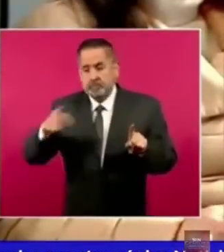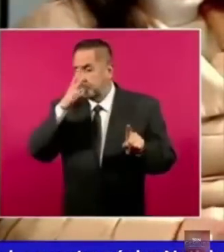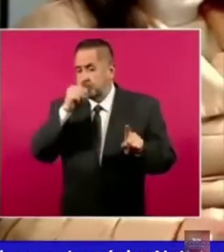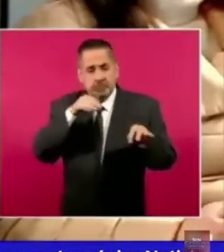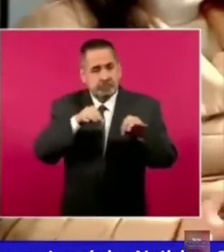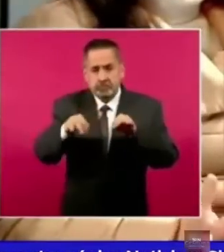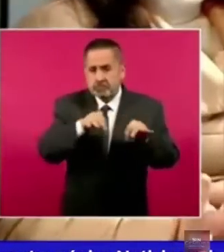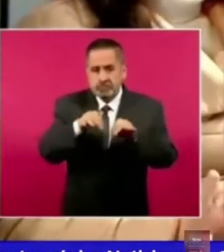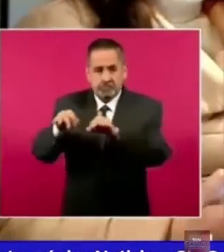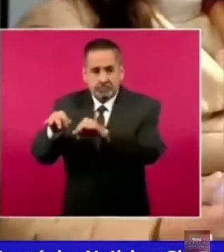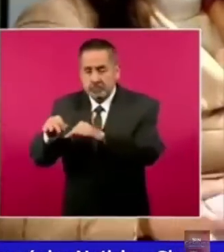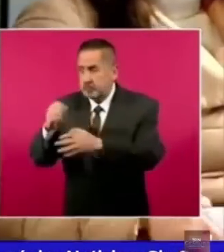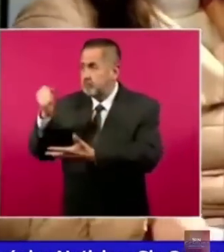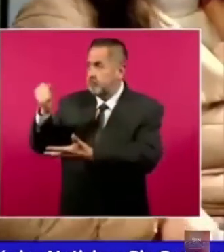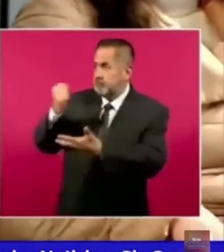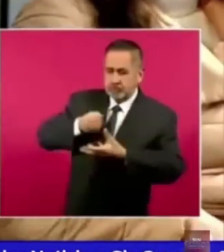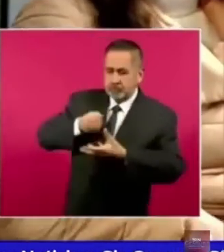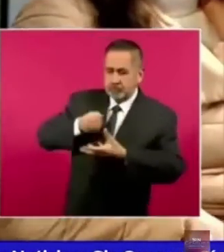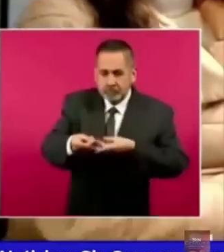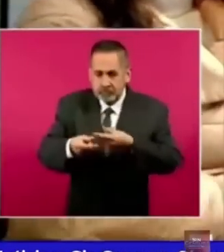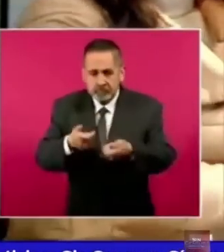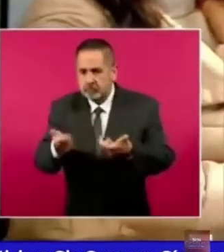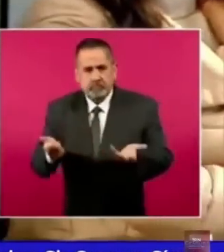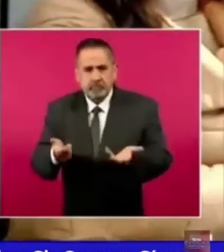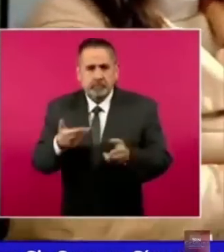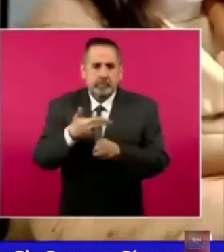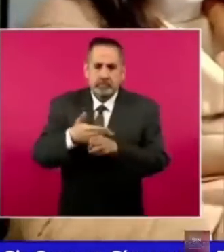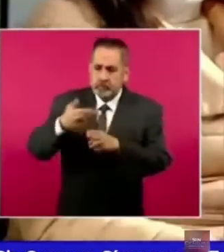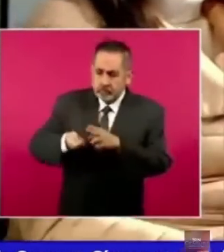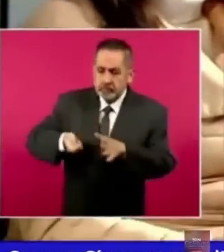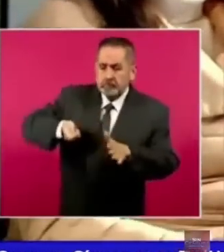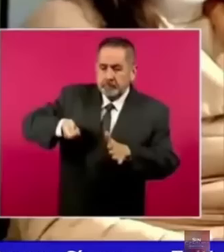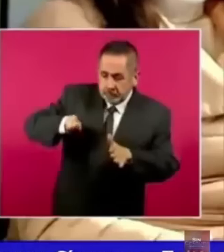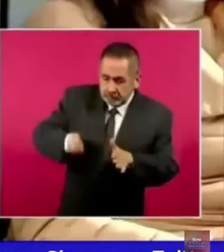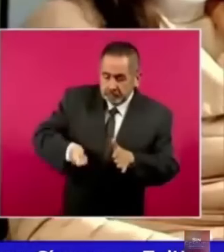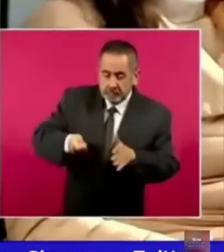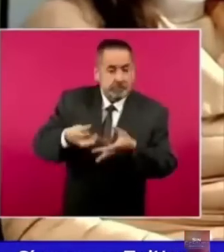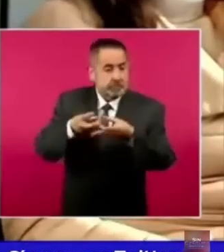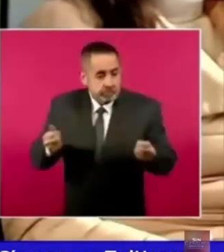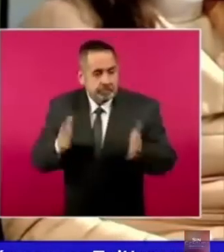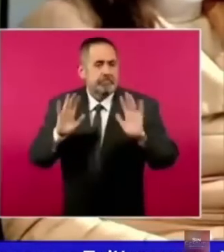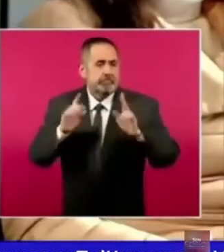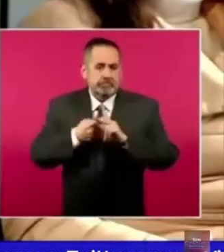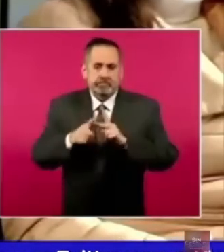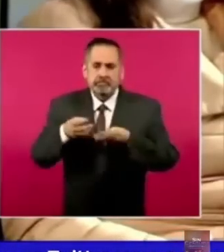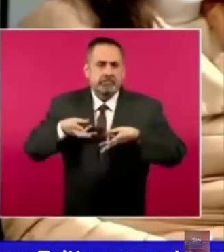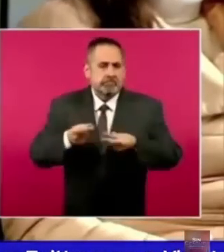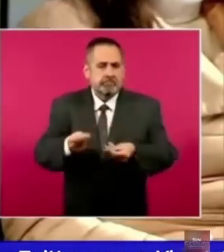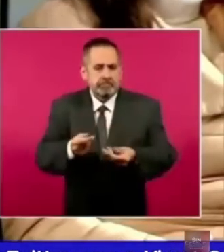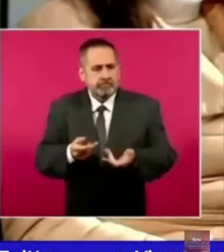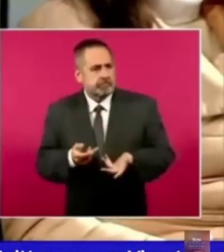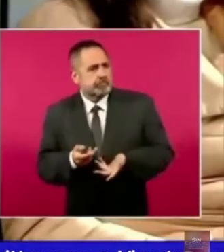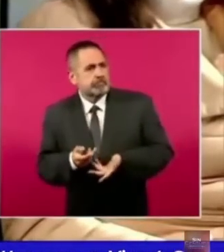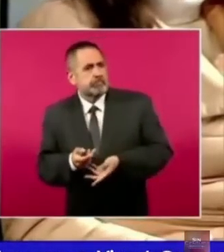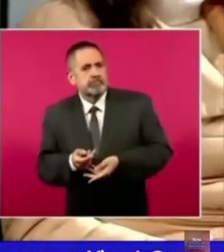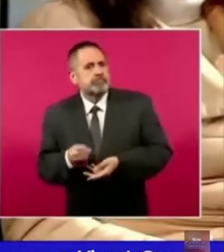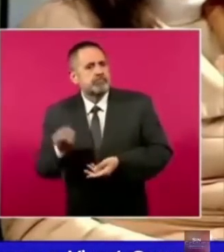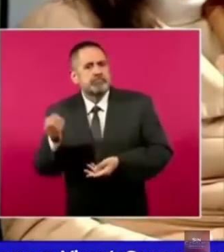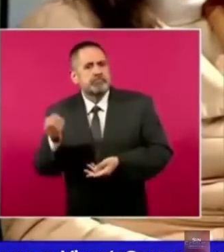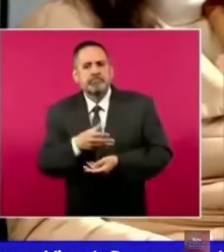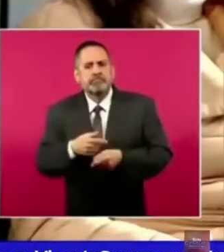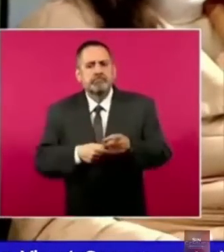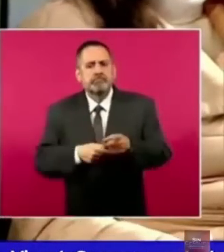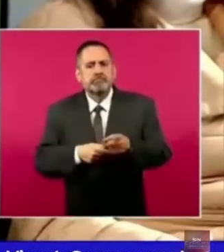trabajadora ejercer los recursos hasta que se resuelva la huelga. Sin embargo,